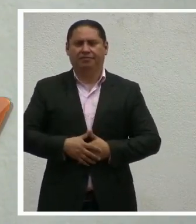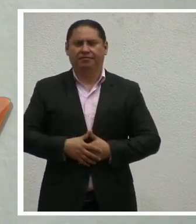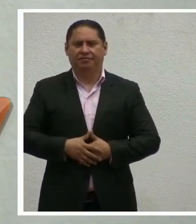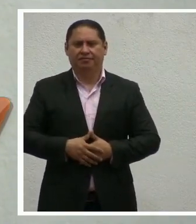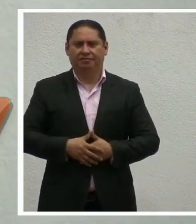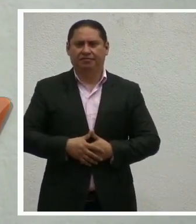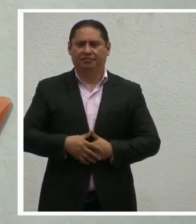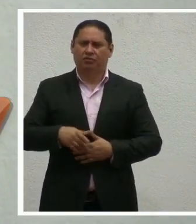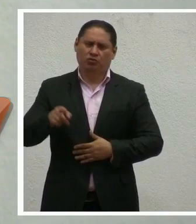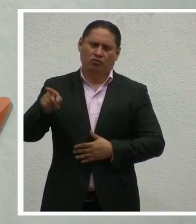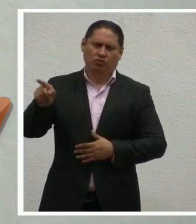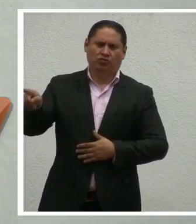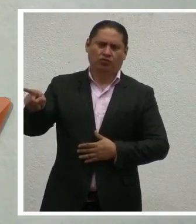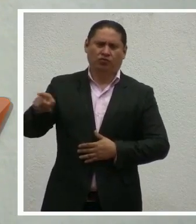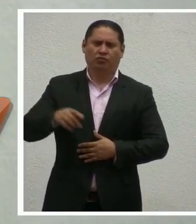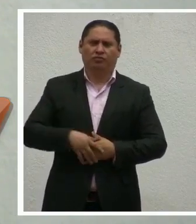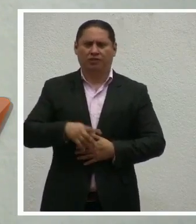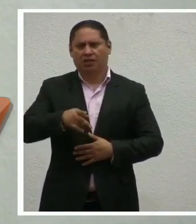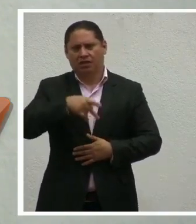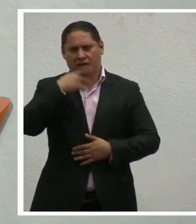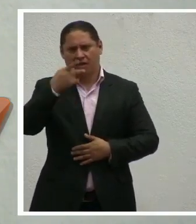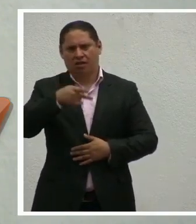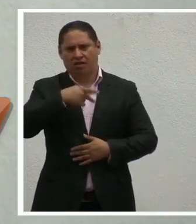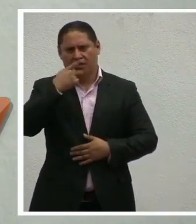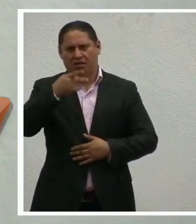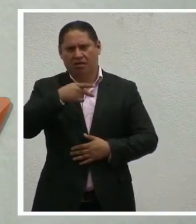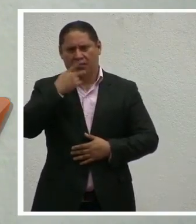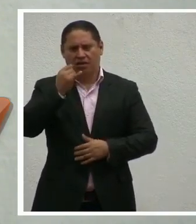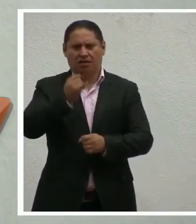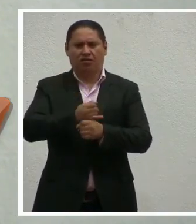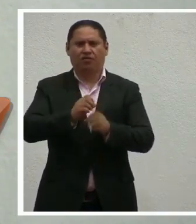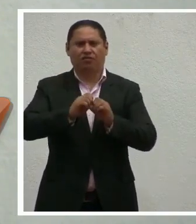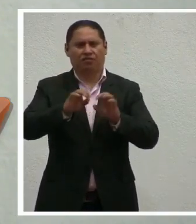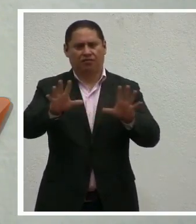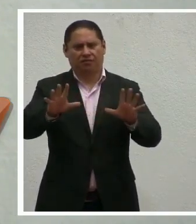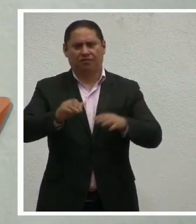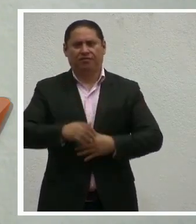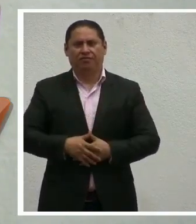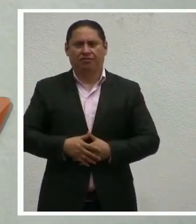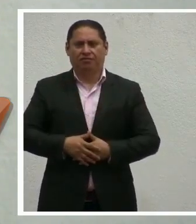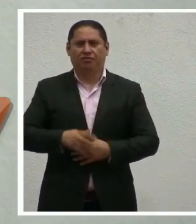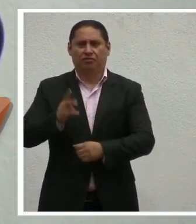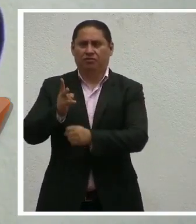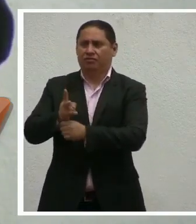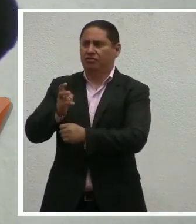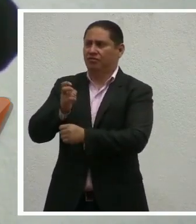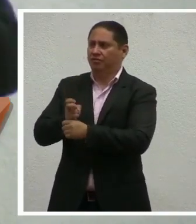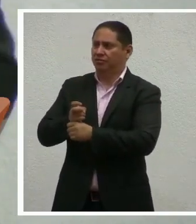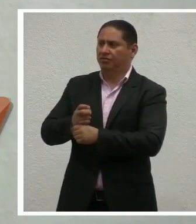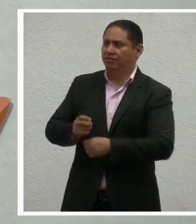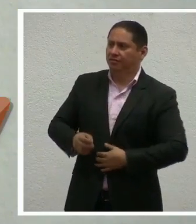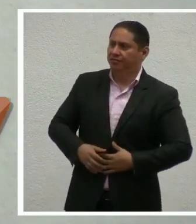habla de que tiene la información. Yo invito, y